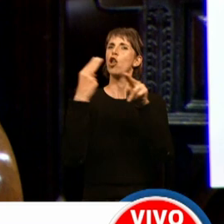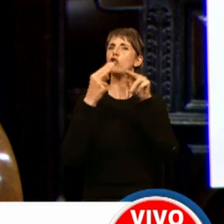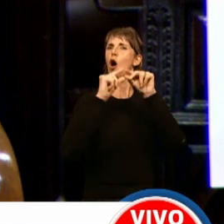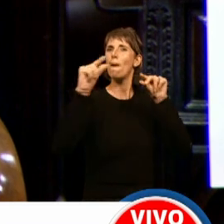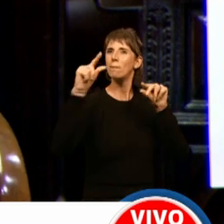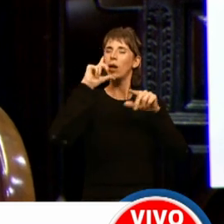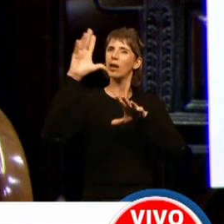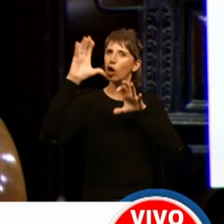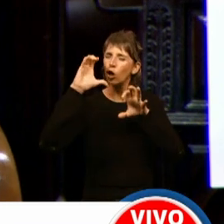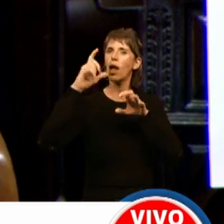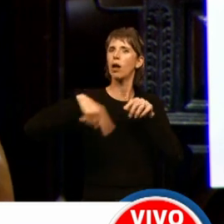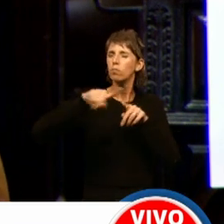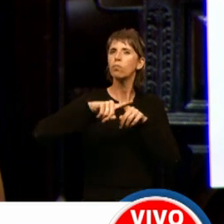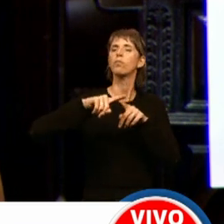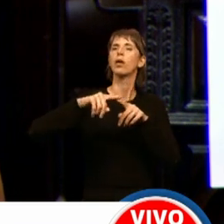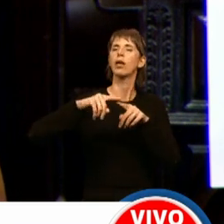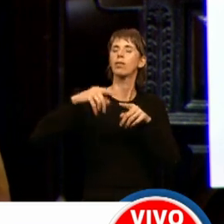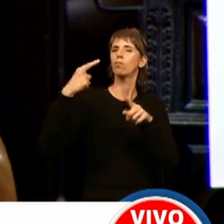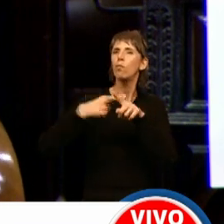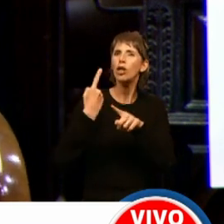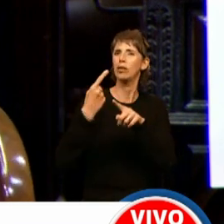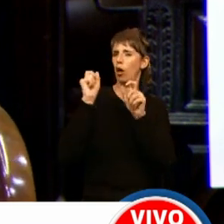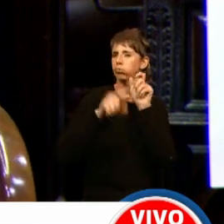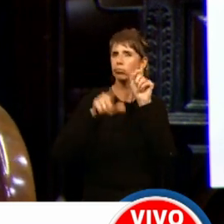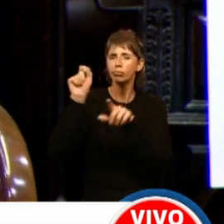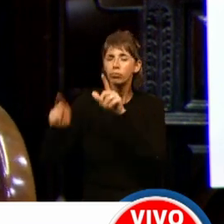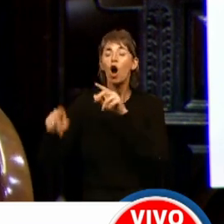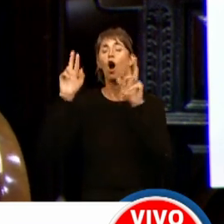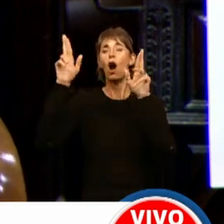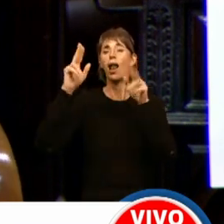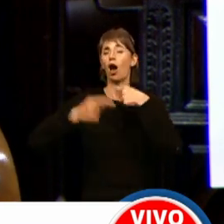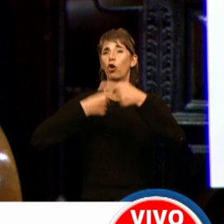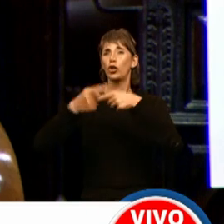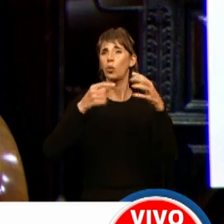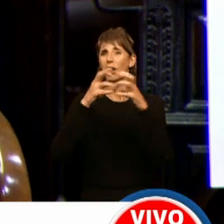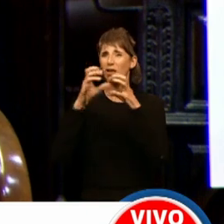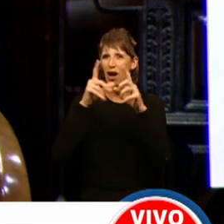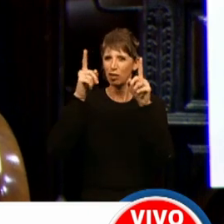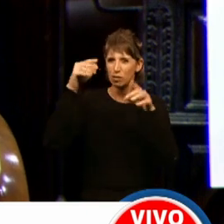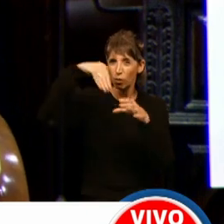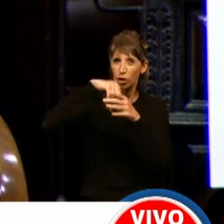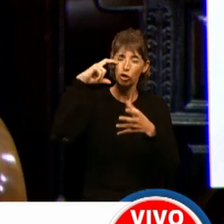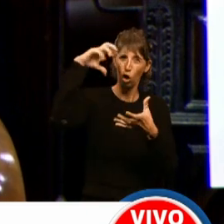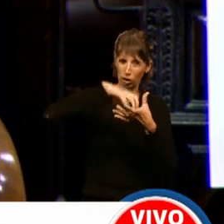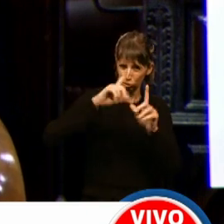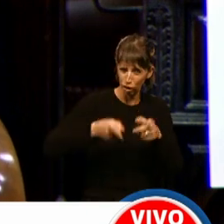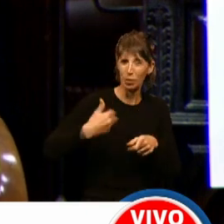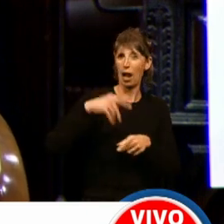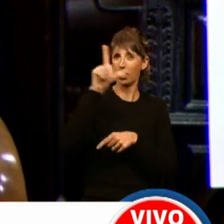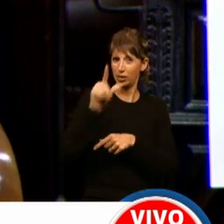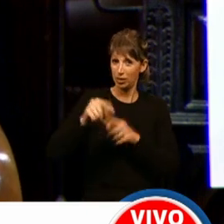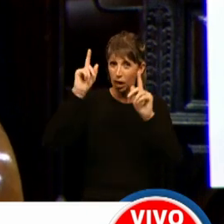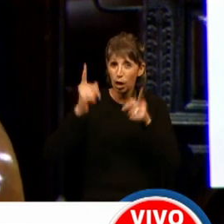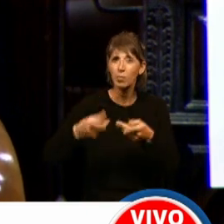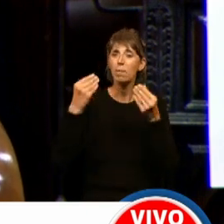sujetas políticas plenas esperamos que estos debates se sigan dando en este país en este parlamento para que podamos